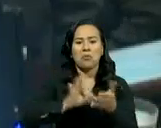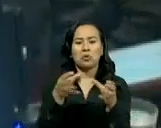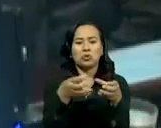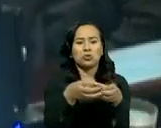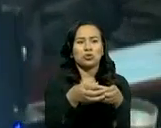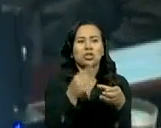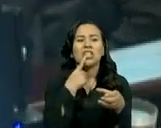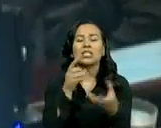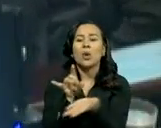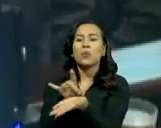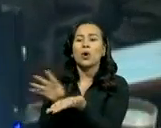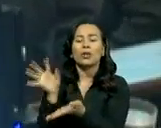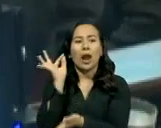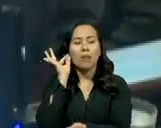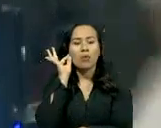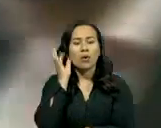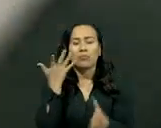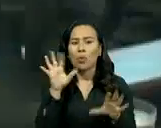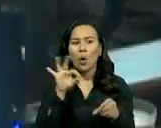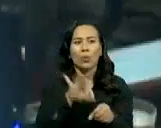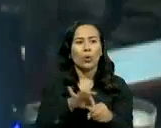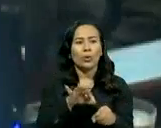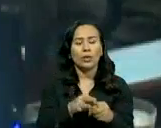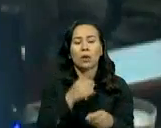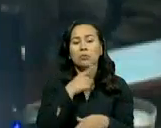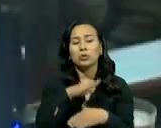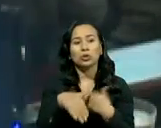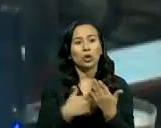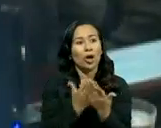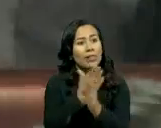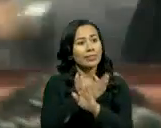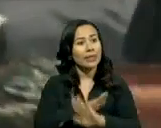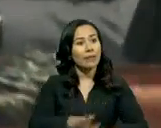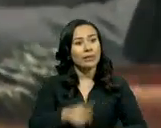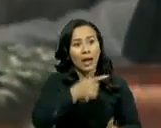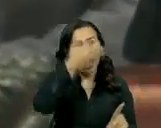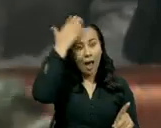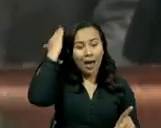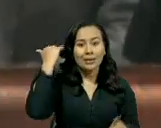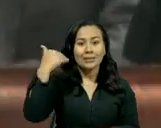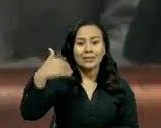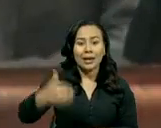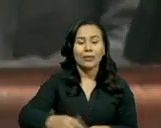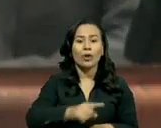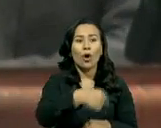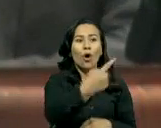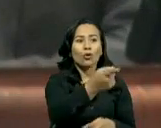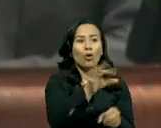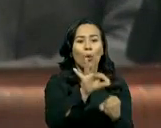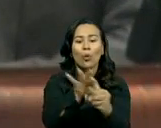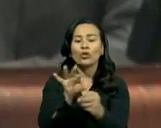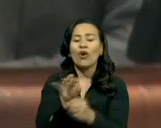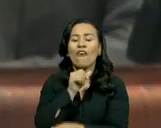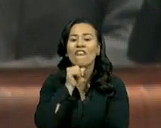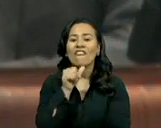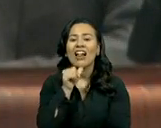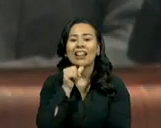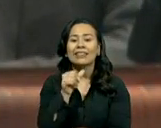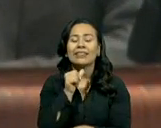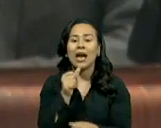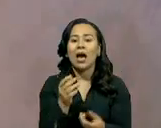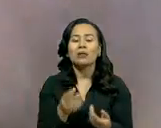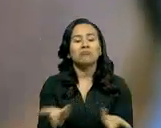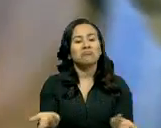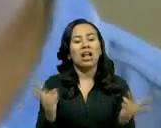pedía destituir a la presidenta. Se votó también el pedido de Serrano y en el pleno los votos no alcanzaban. El tema quedaba en el